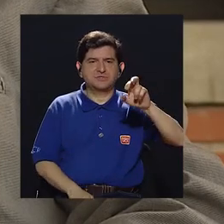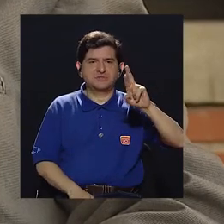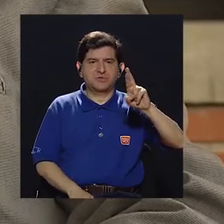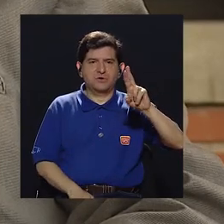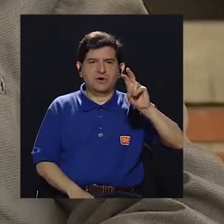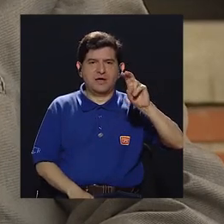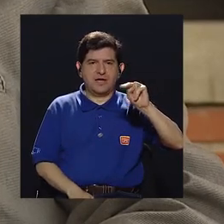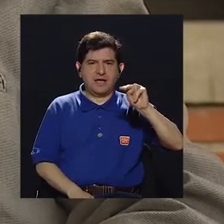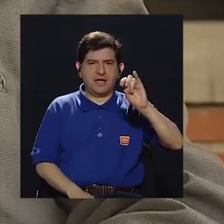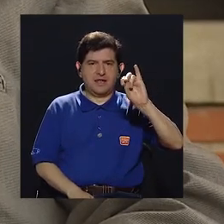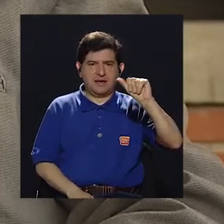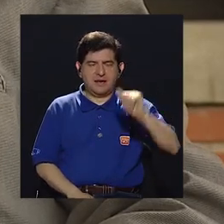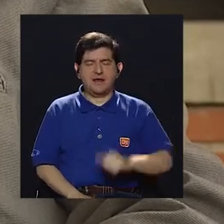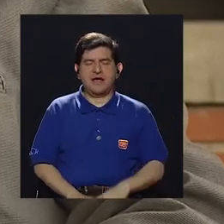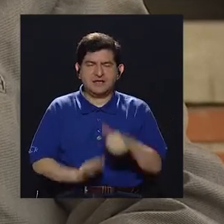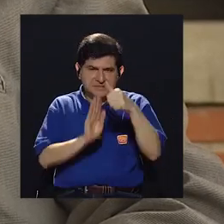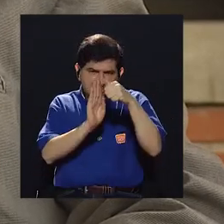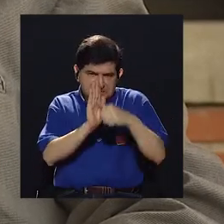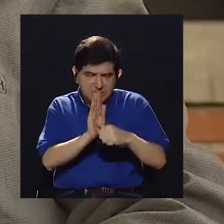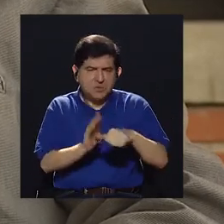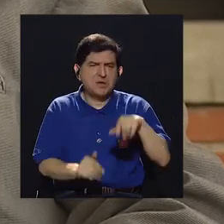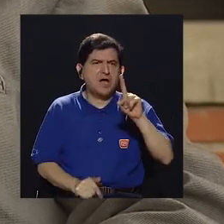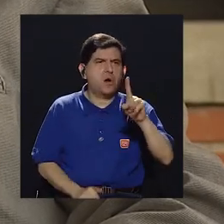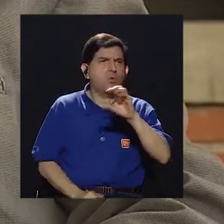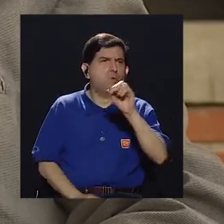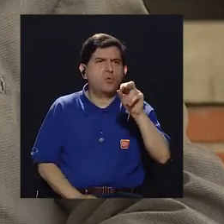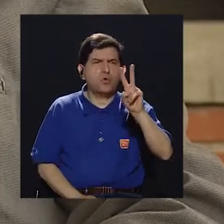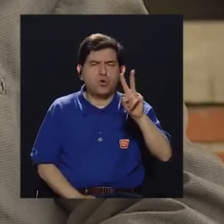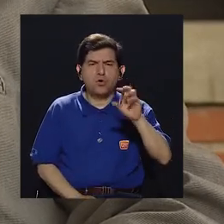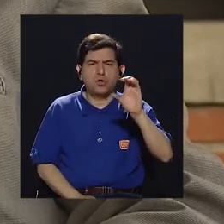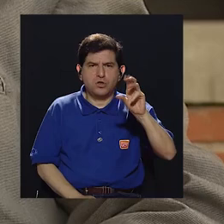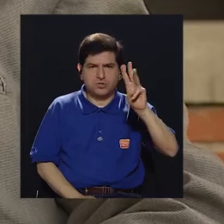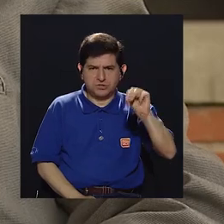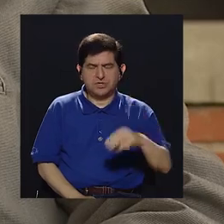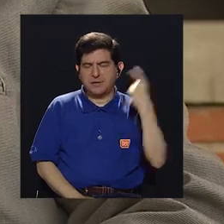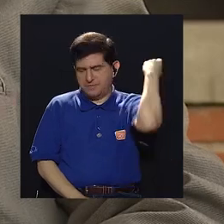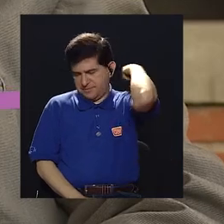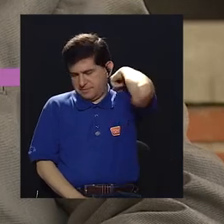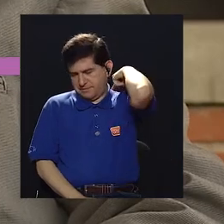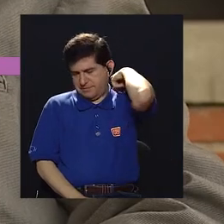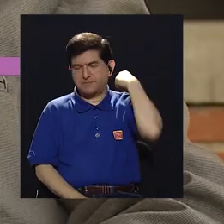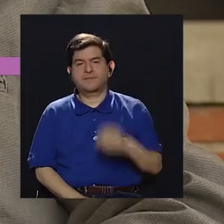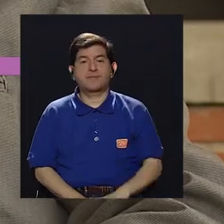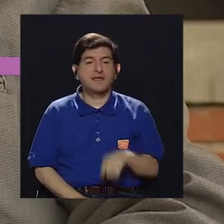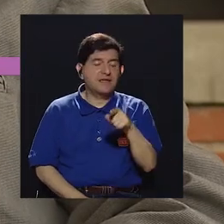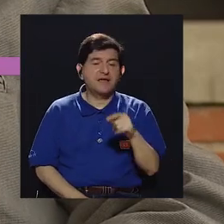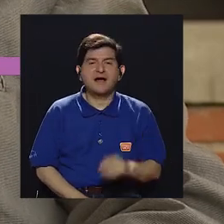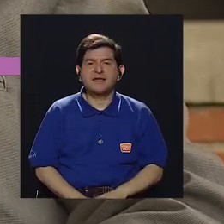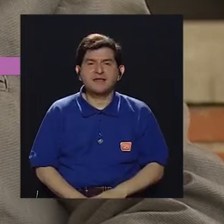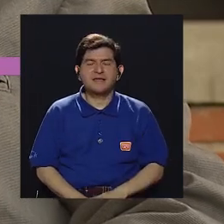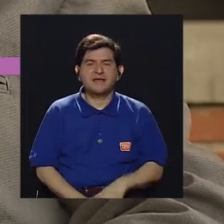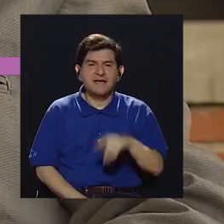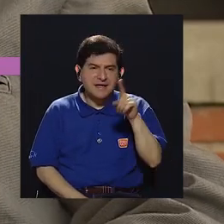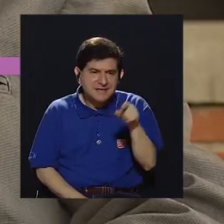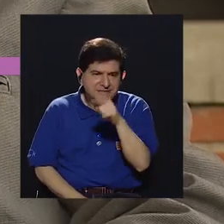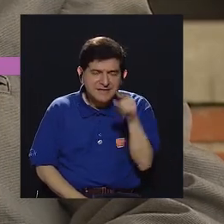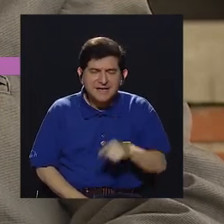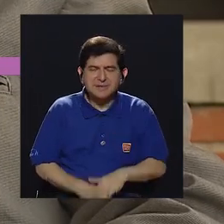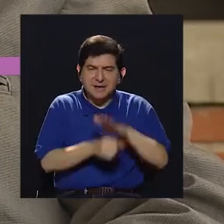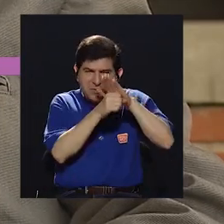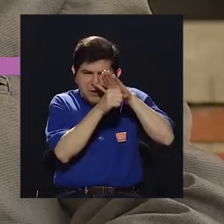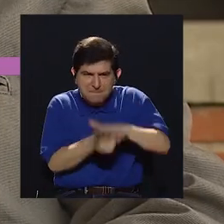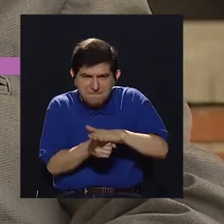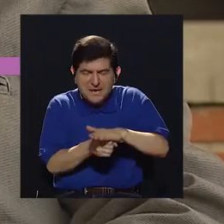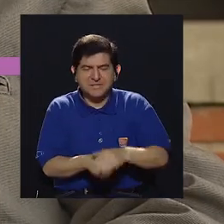la hernia. Es una herida pequeña, como de 1 o 2 centímetros, que lo hacemos por la espalda. Y eso lo que hacemos es ir a quitar lo que